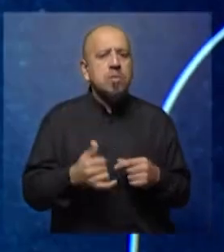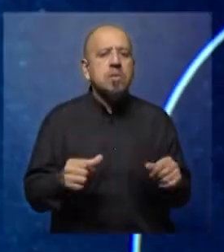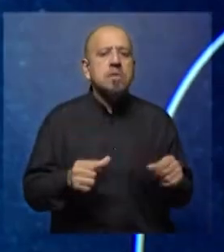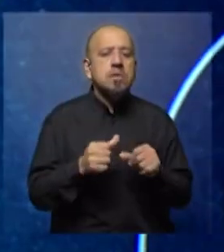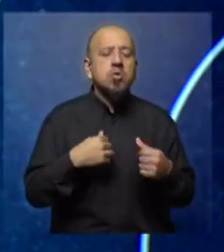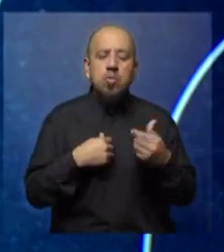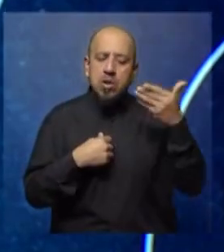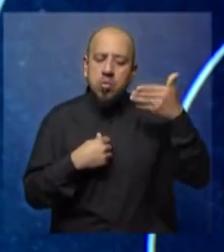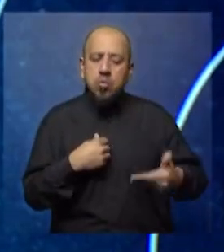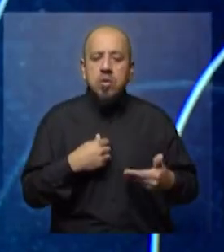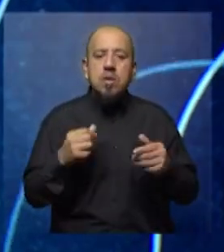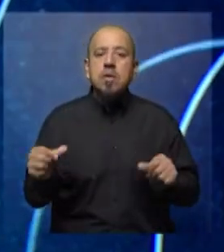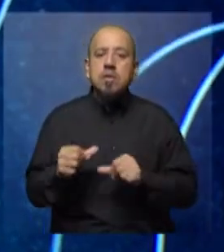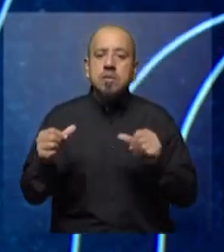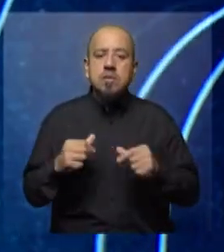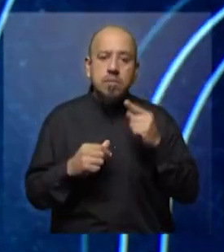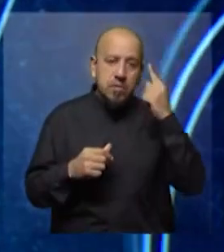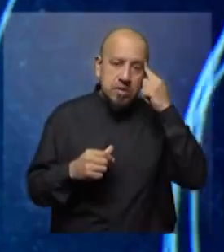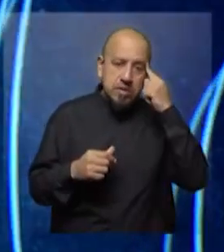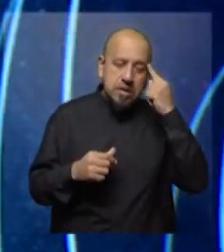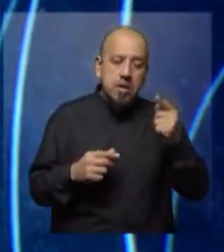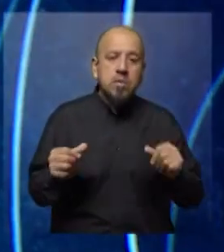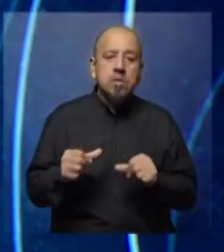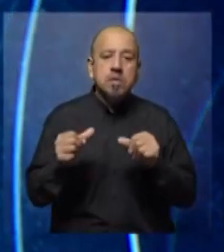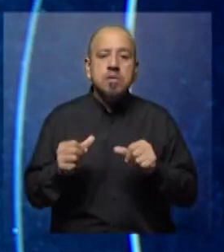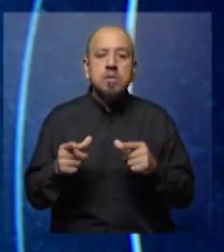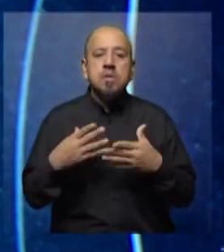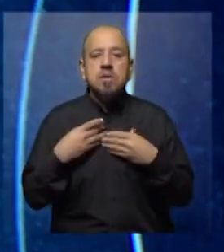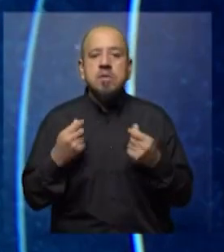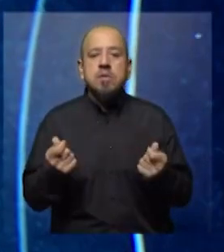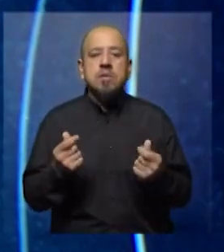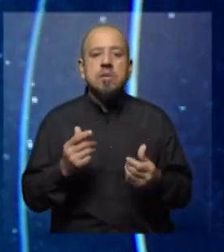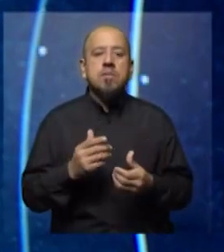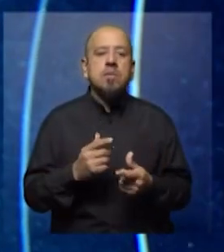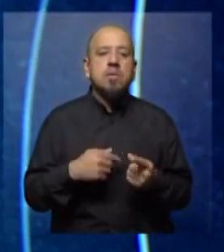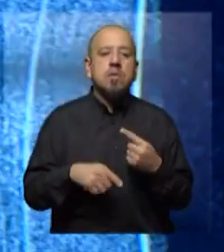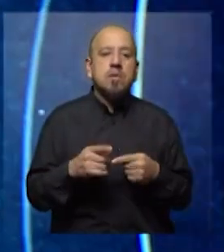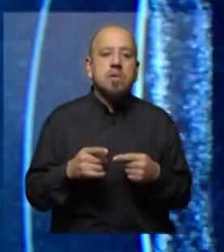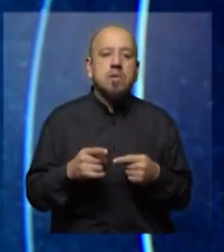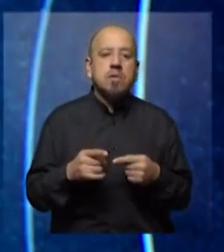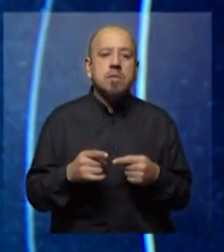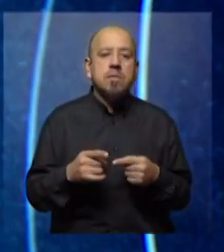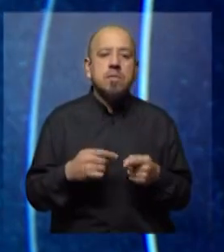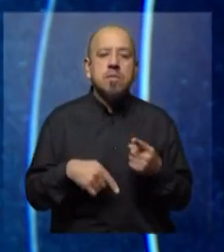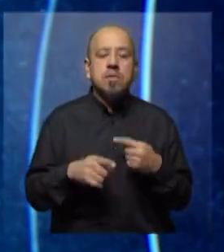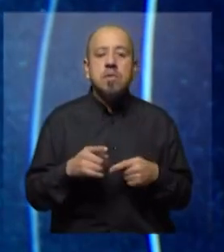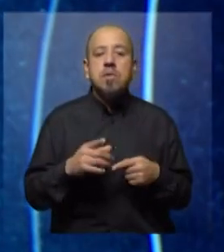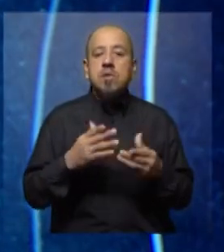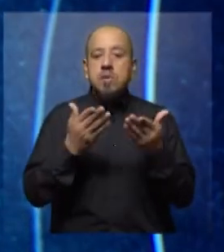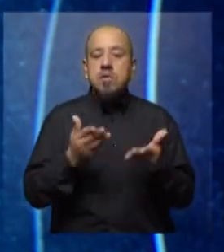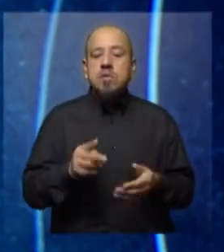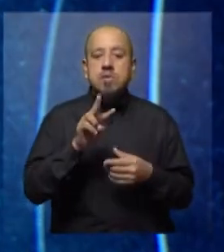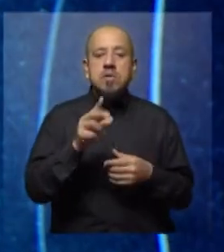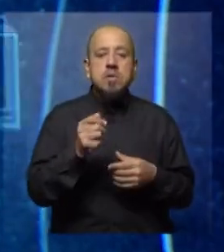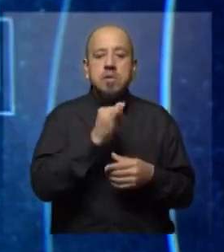hacer es un libro sobre el pensar sobre el actuar y sobre el sentir Y eso tiene que ver mucho con la personalidad de base